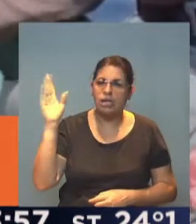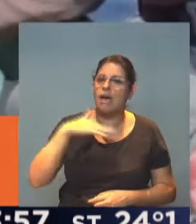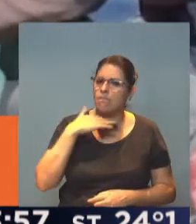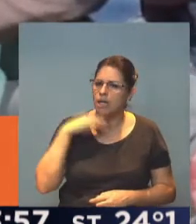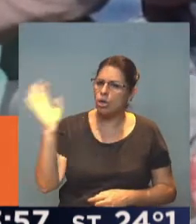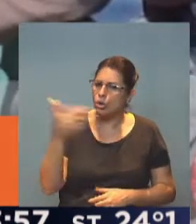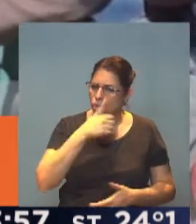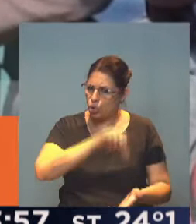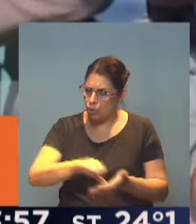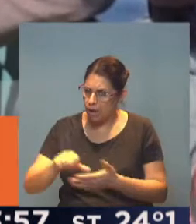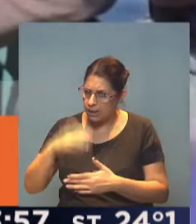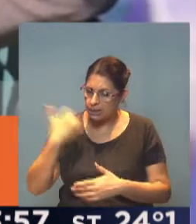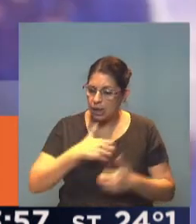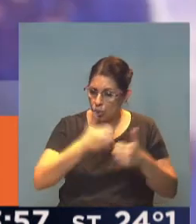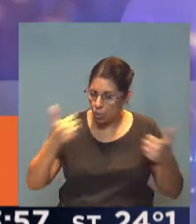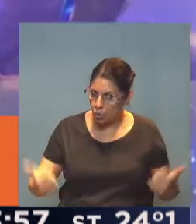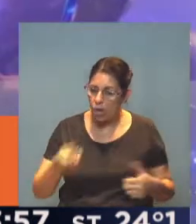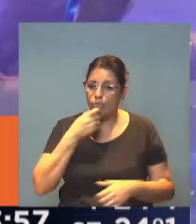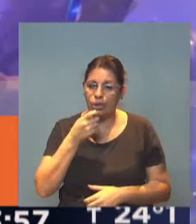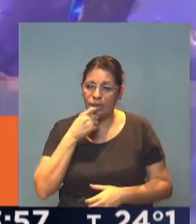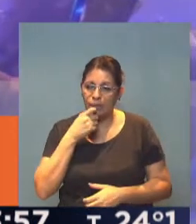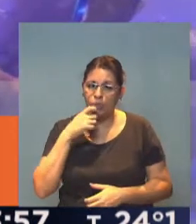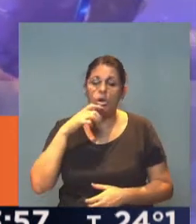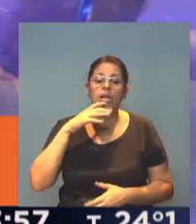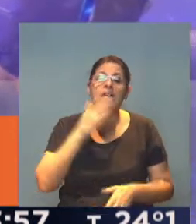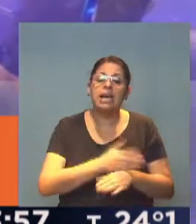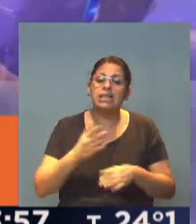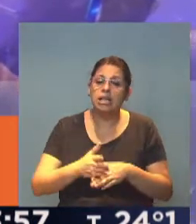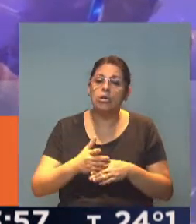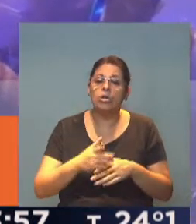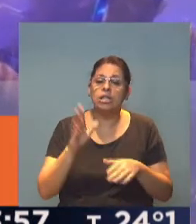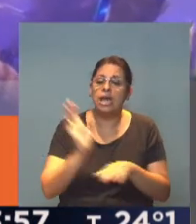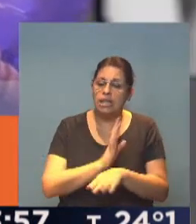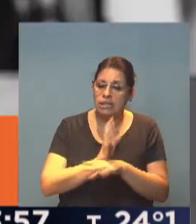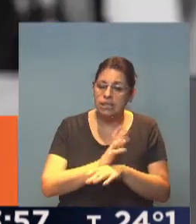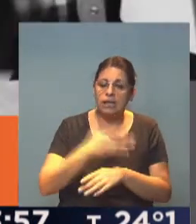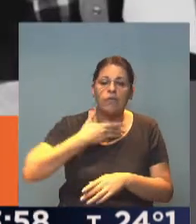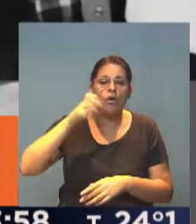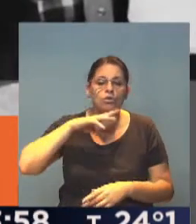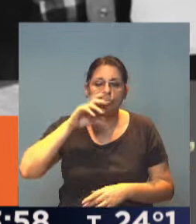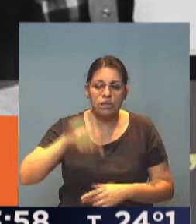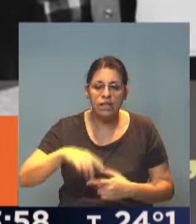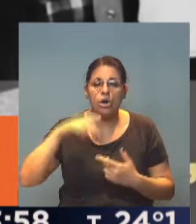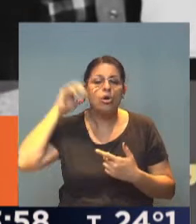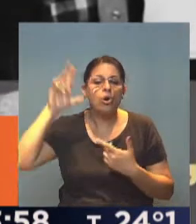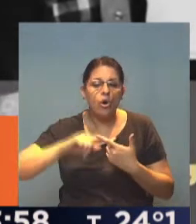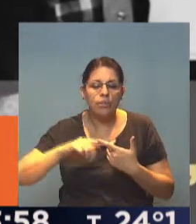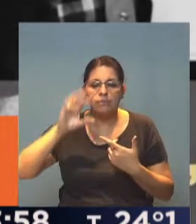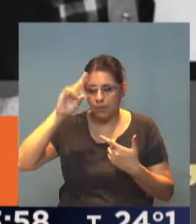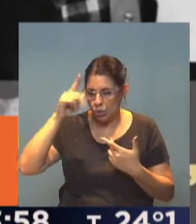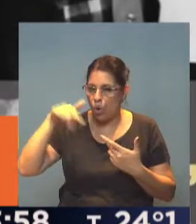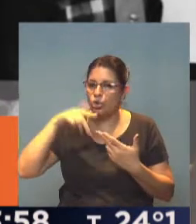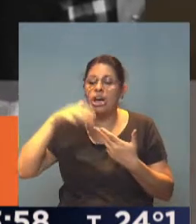con un jurado que estará, por ejemplo, en la categoría de largometrajes, integrado por Gustavo Fontán, John Campos Gómez de Perú y